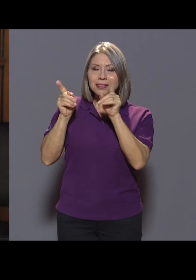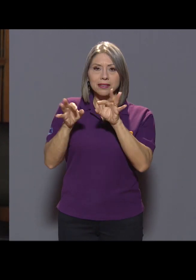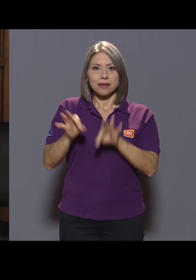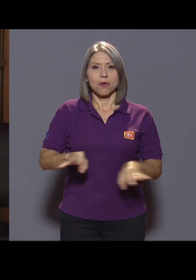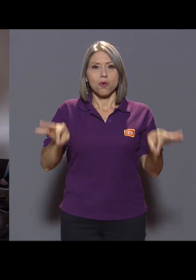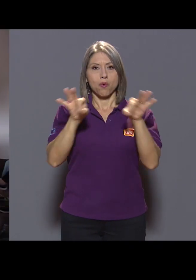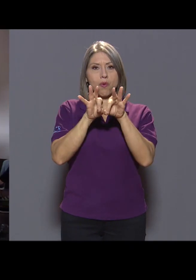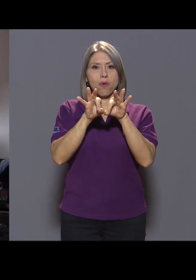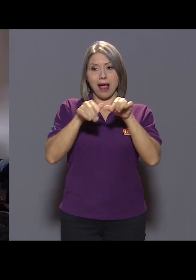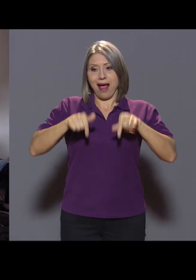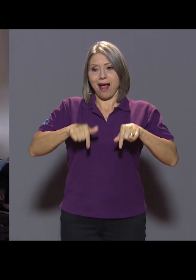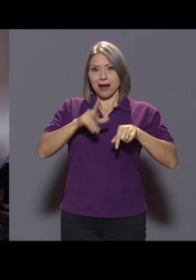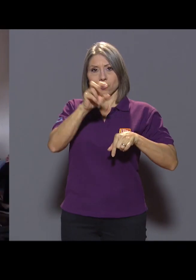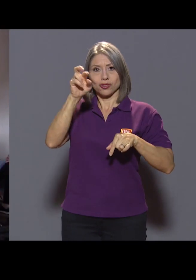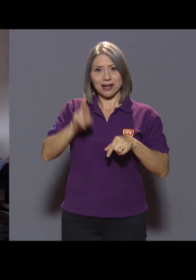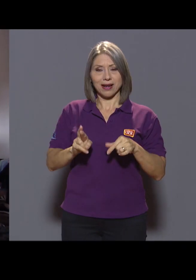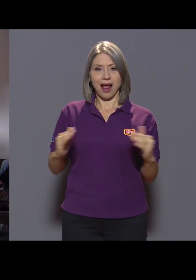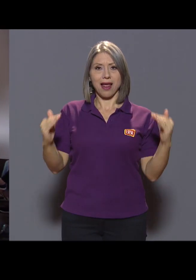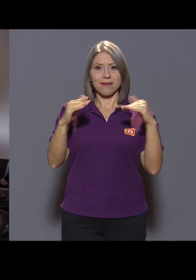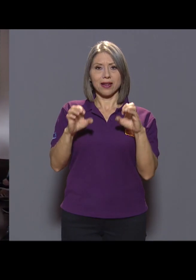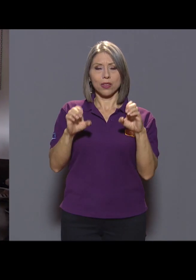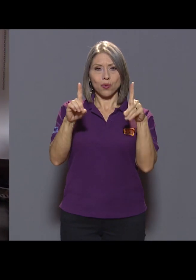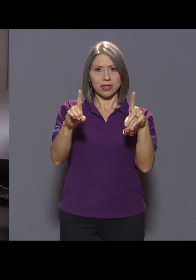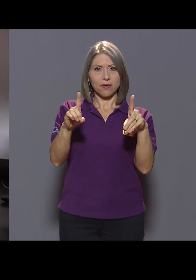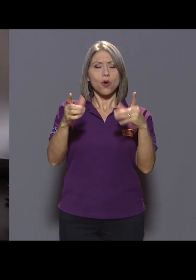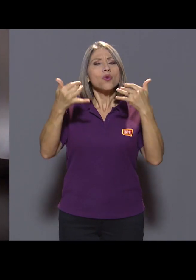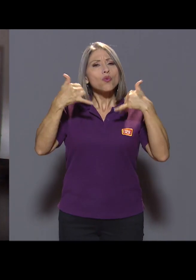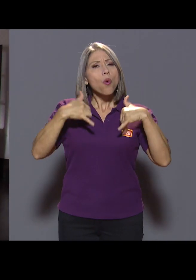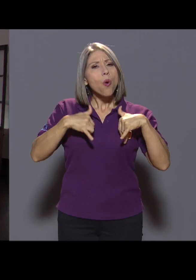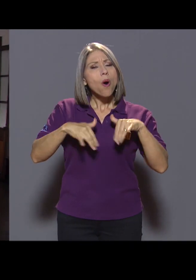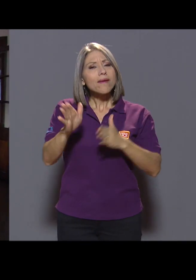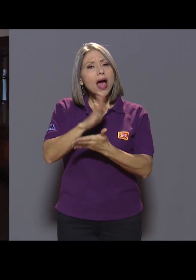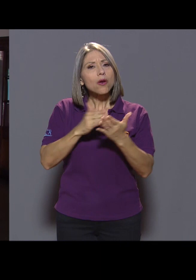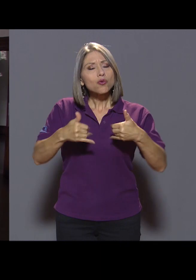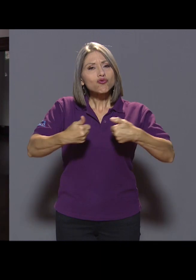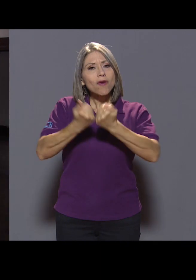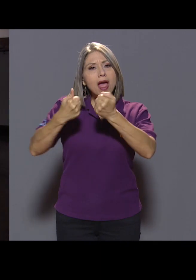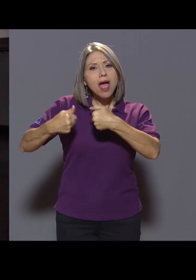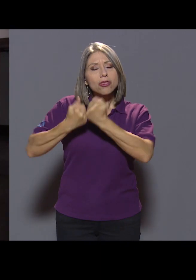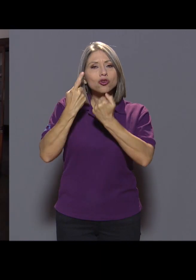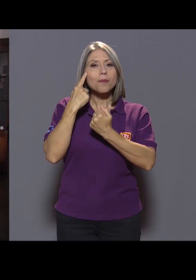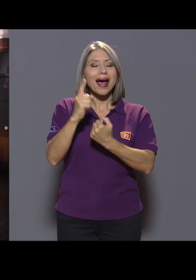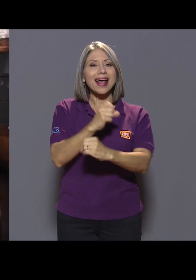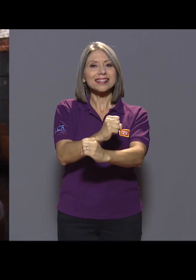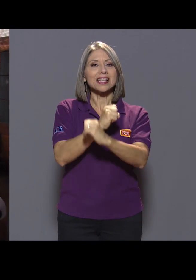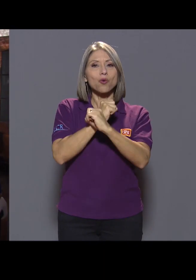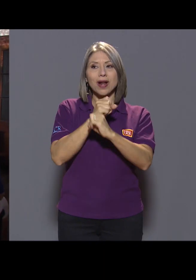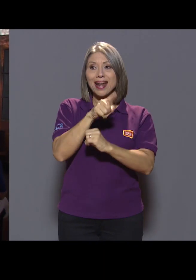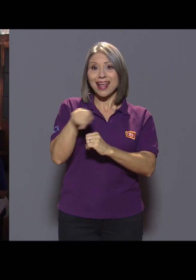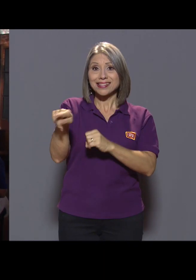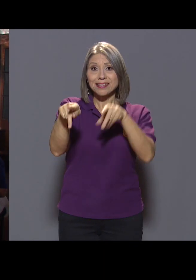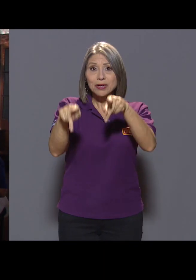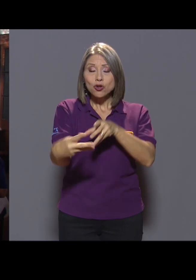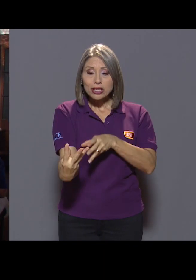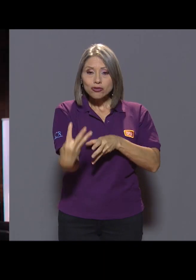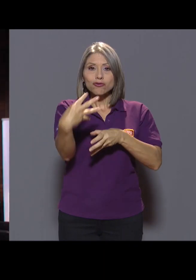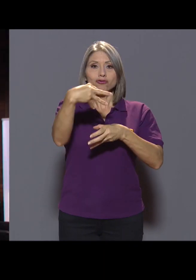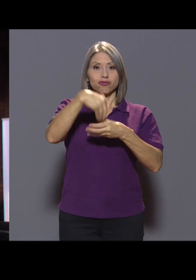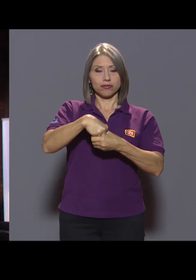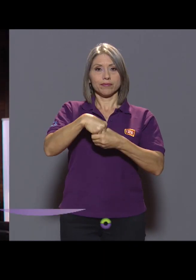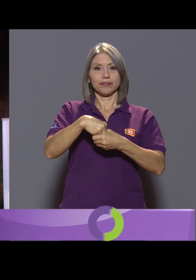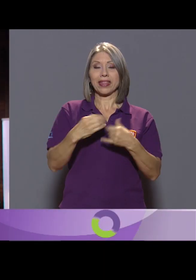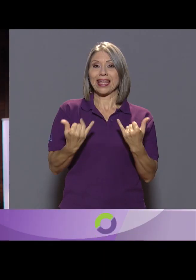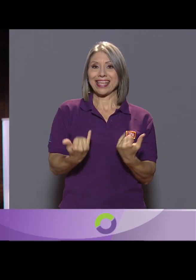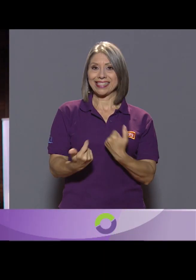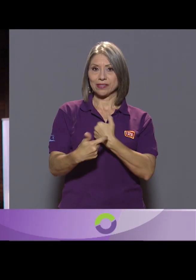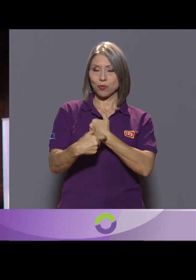Sin embargo, en nuestro país, a nivel educativo, persisten algunos retos para poder asegurar la inclusión. Se está